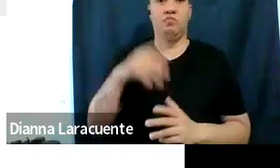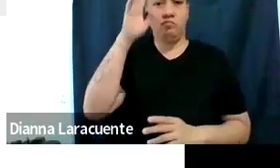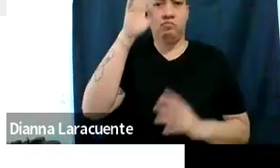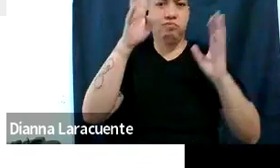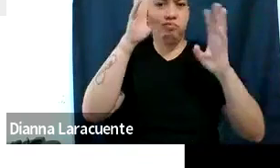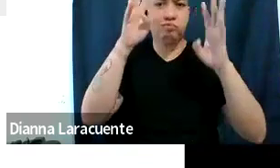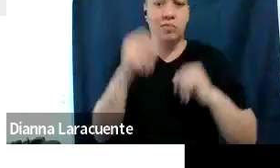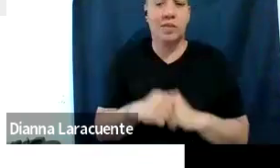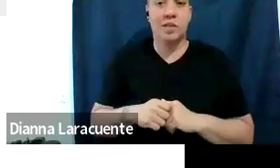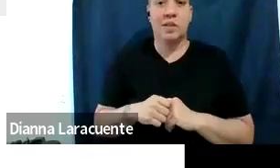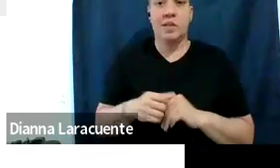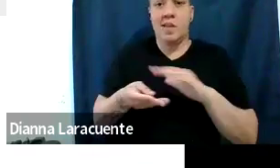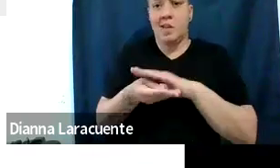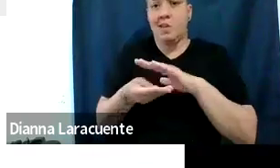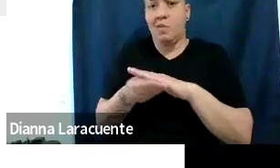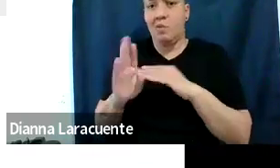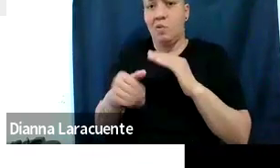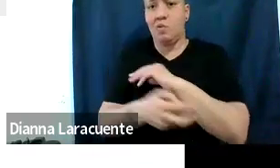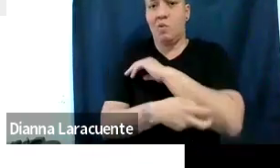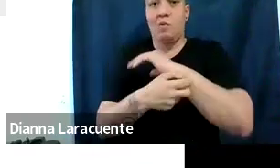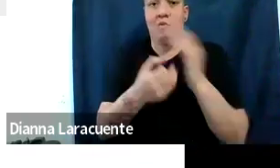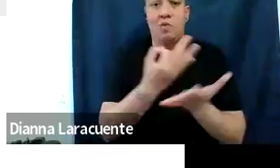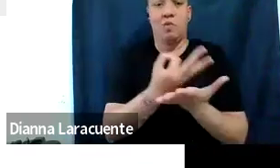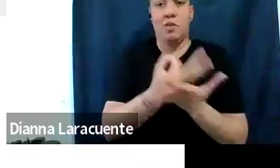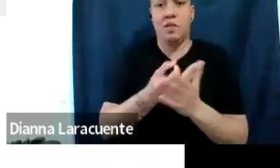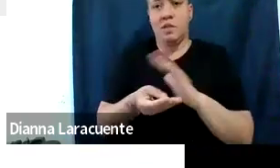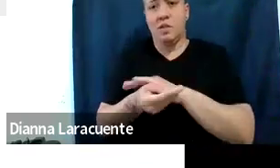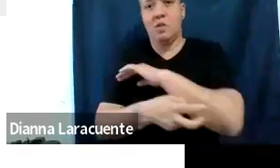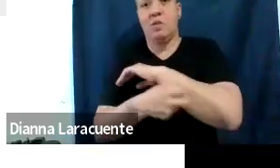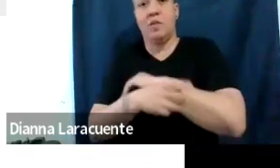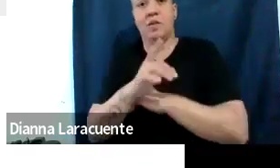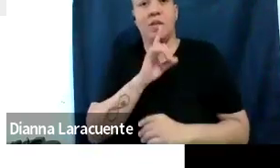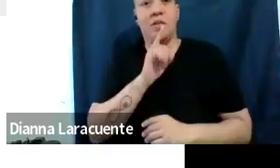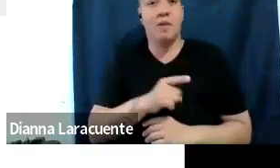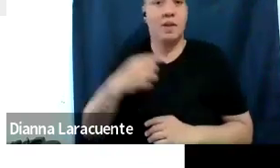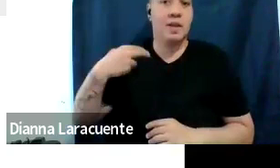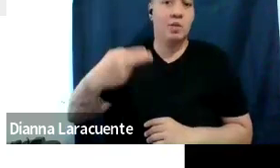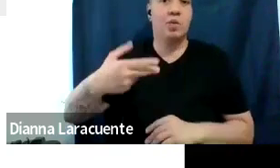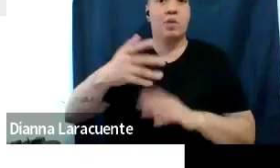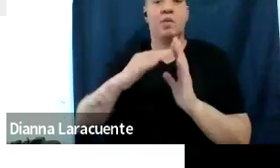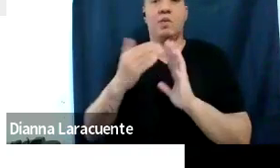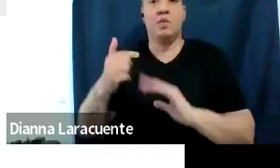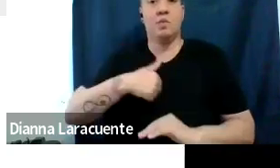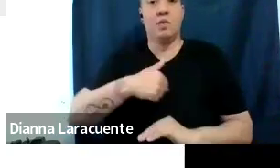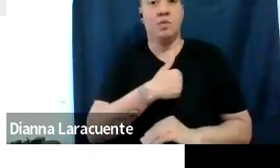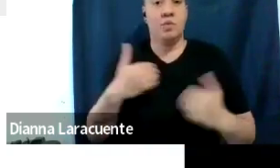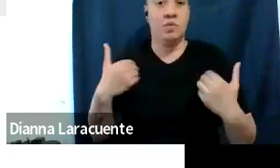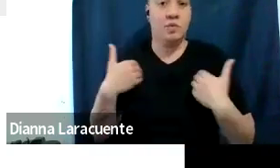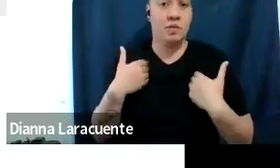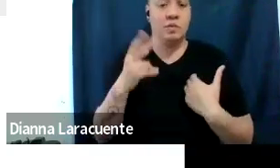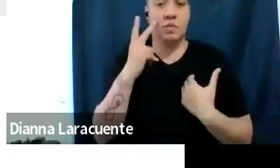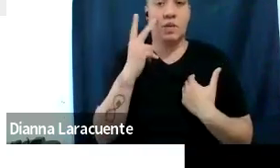inventando. Y corrupción no es solo robarse los fondos públicos, es robarse la verdad histórica de un pueblo. Y nosotros tenemos que ver